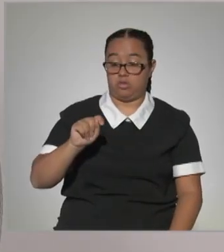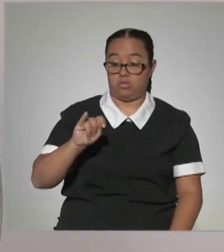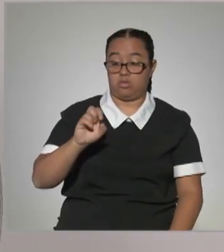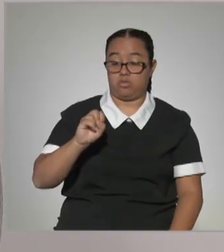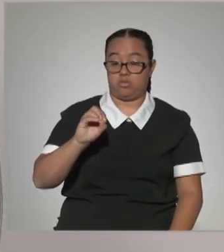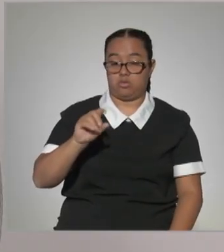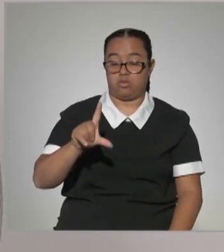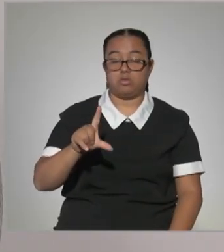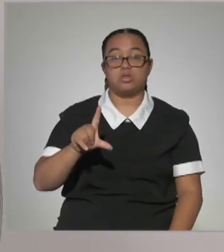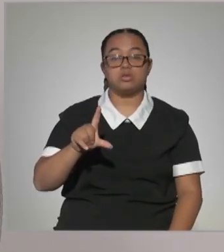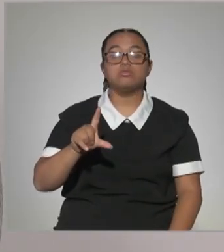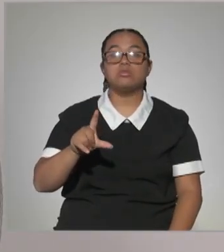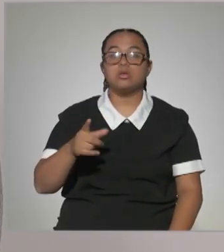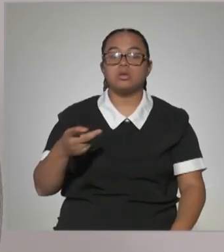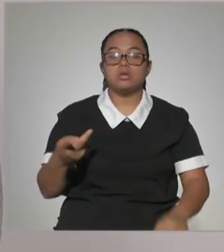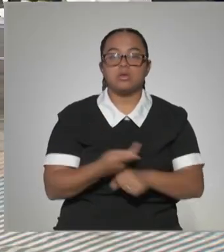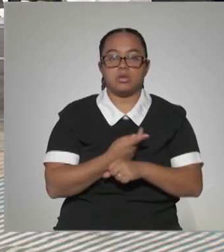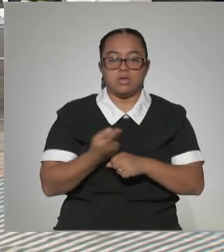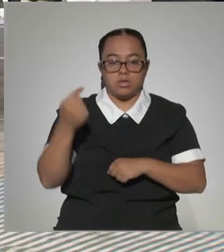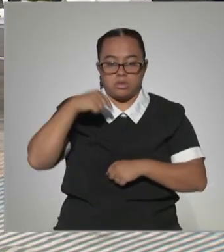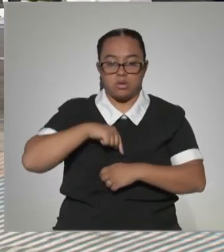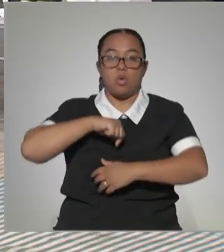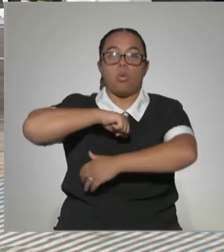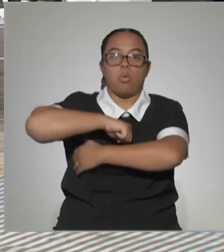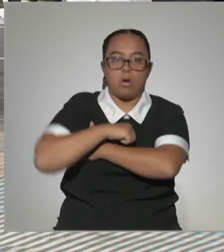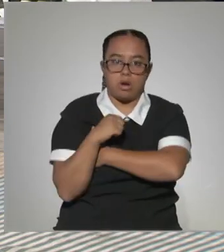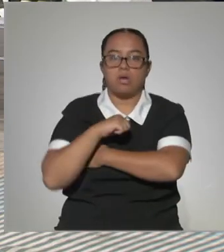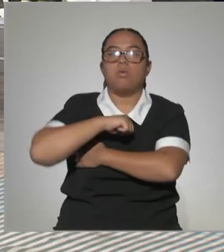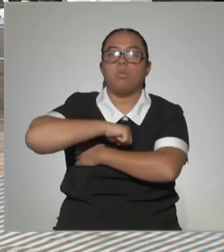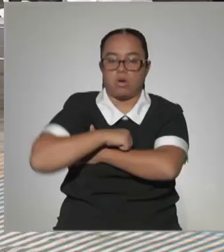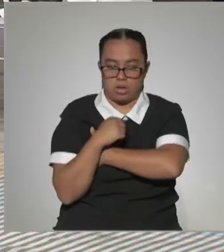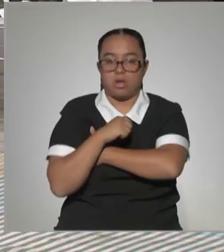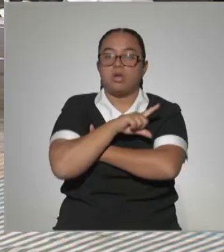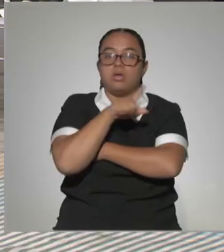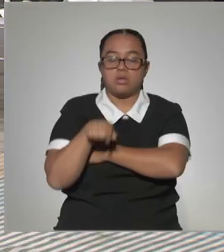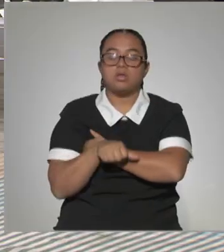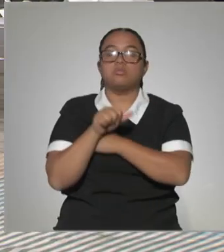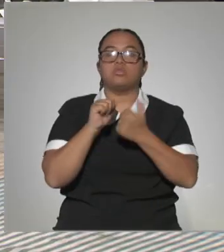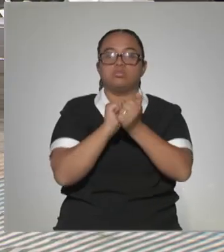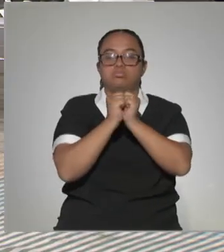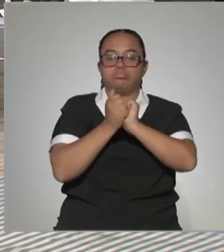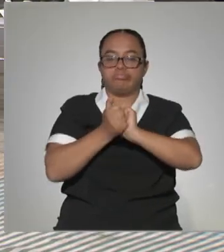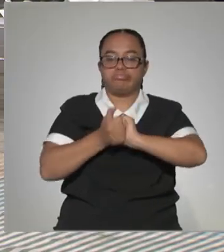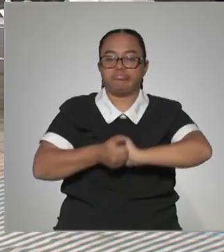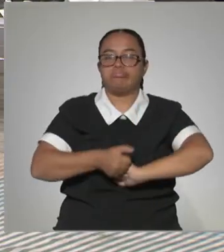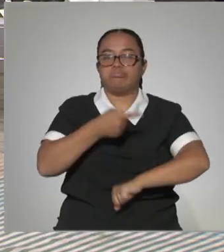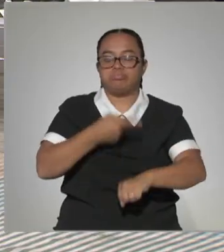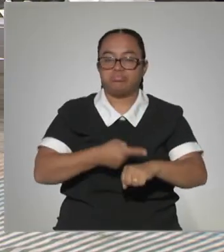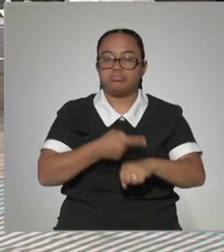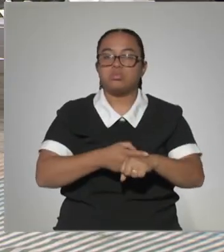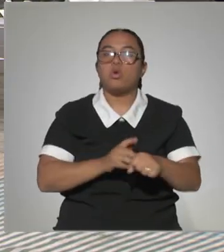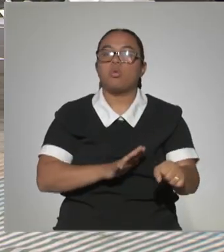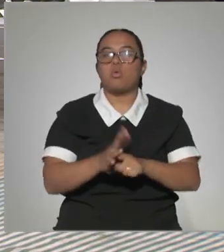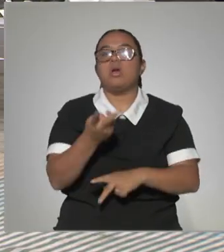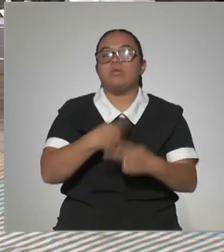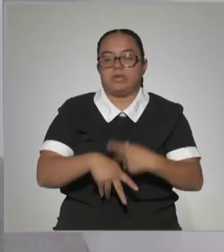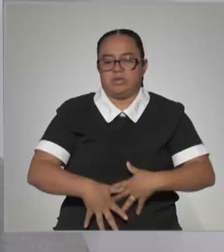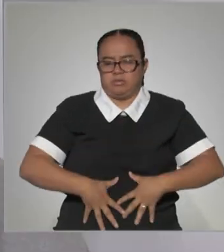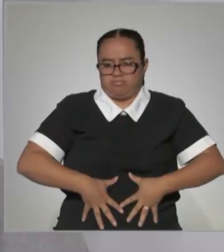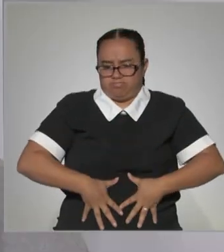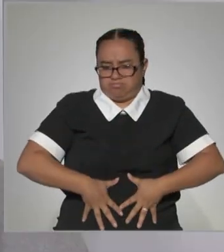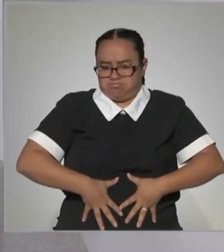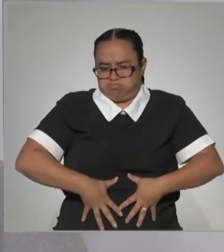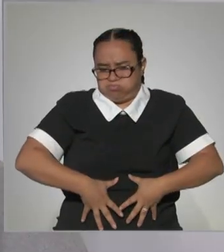a empezar a acumular, a cronificar, como decía la doctora, y eso empieza a inflamar.